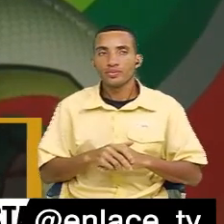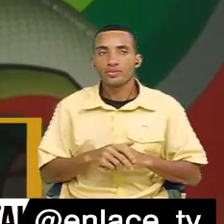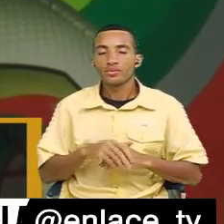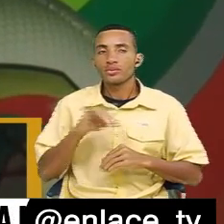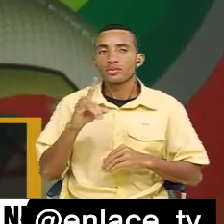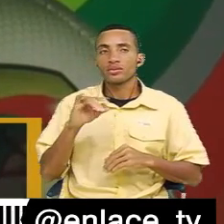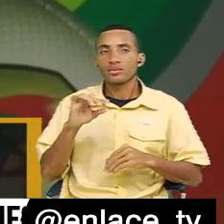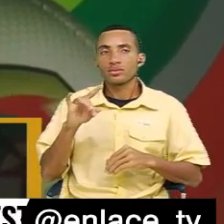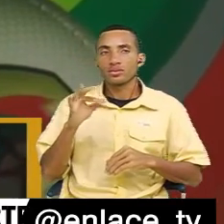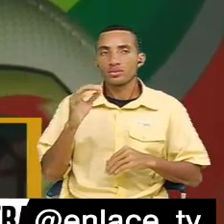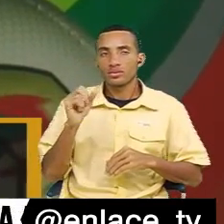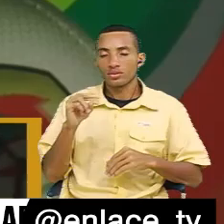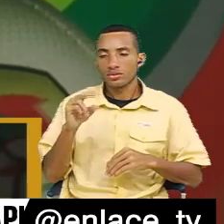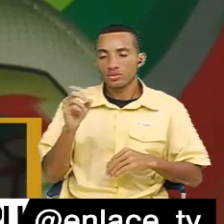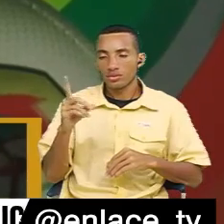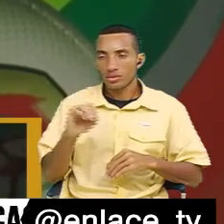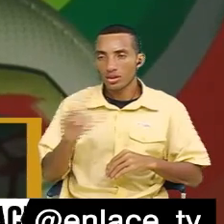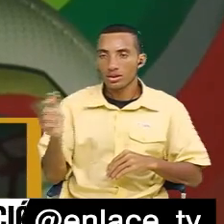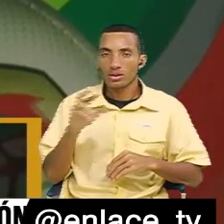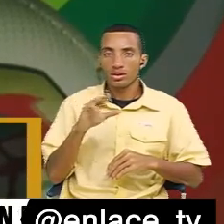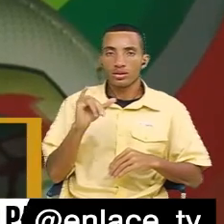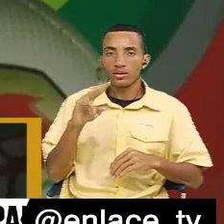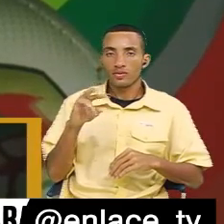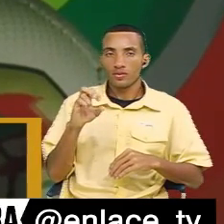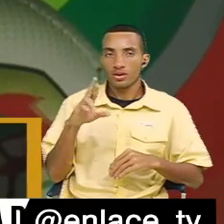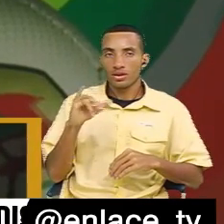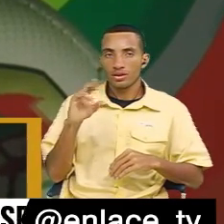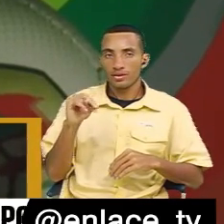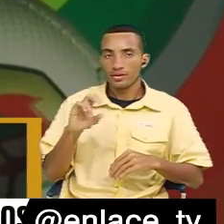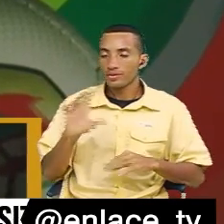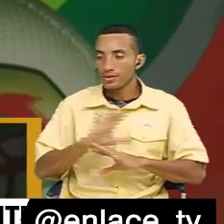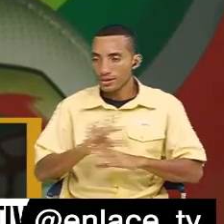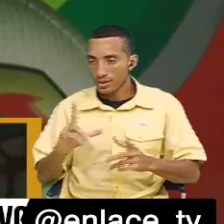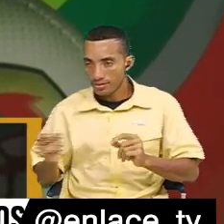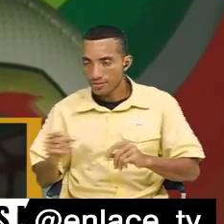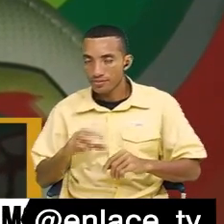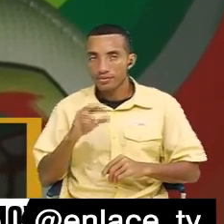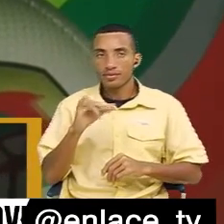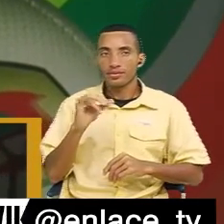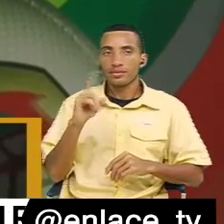Hurtado, Barahona, Rivelino, se encuentra ya disponible. Vázquez, Riascos y